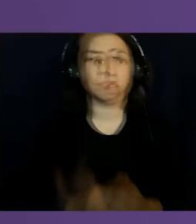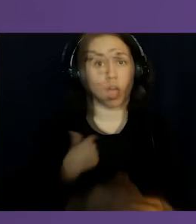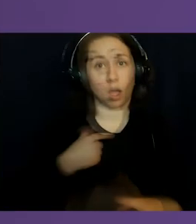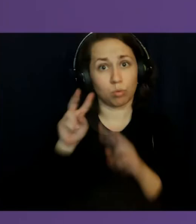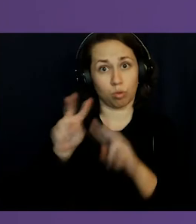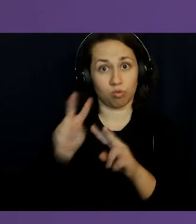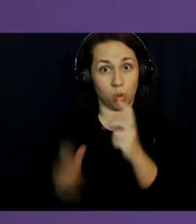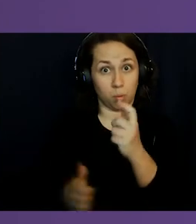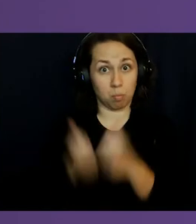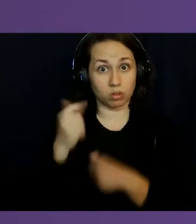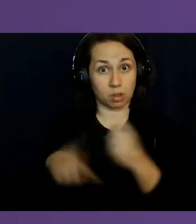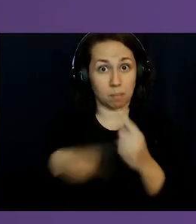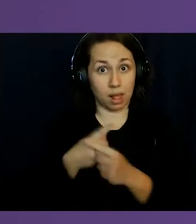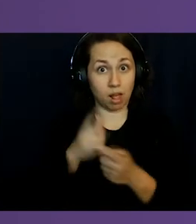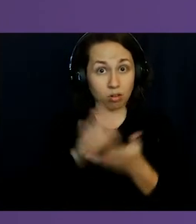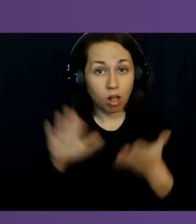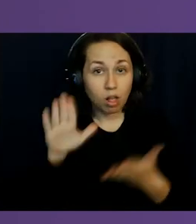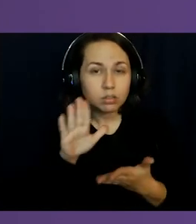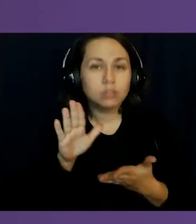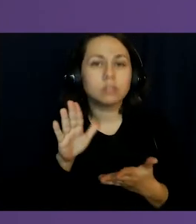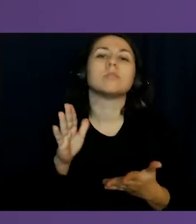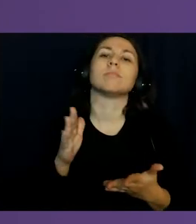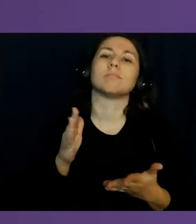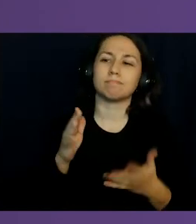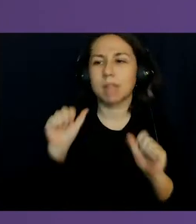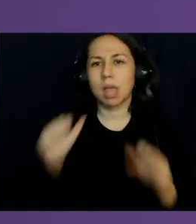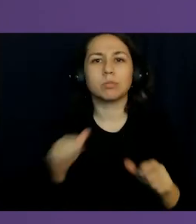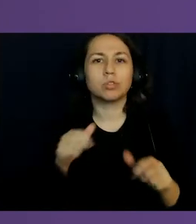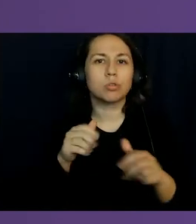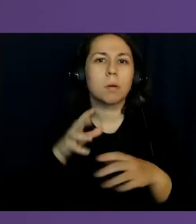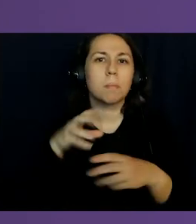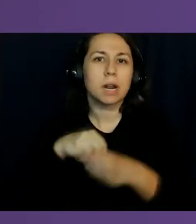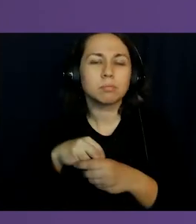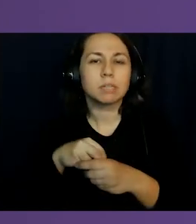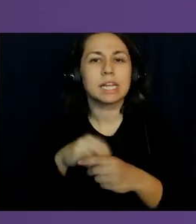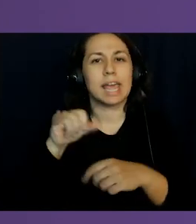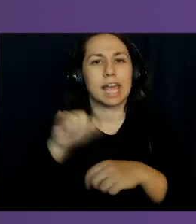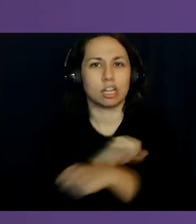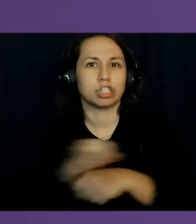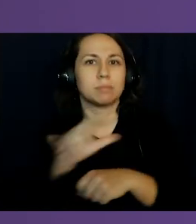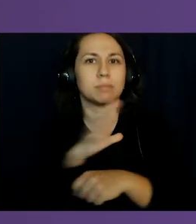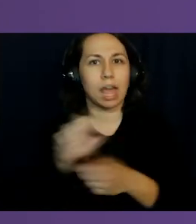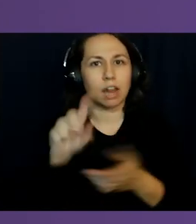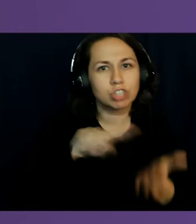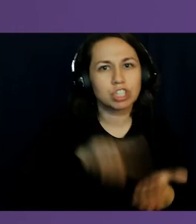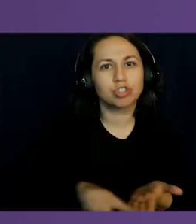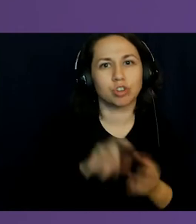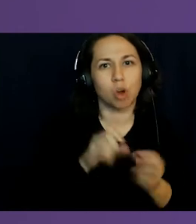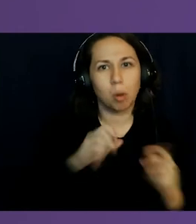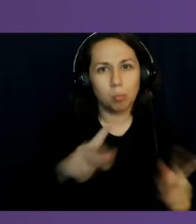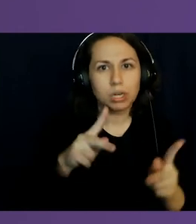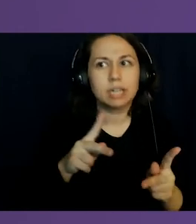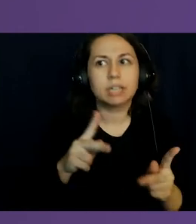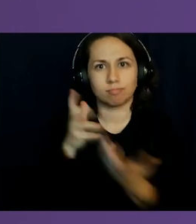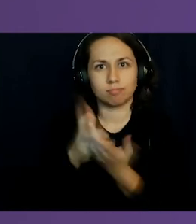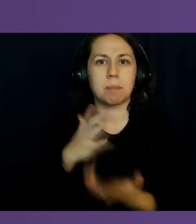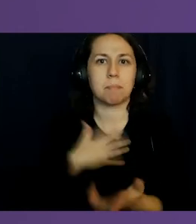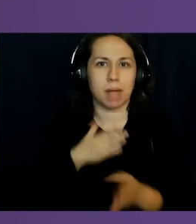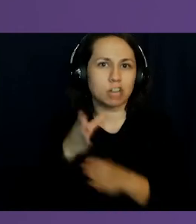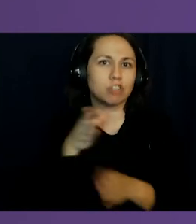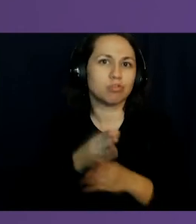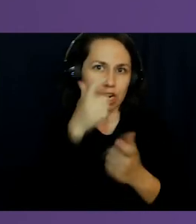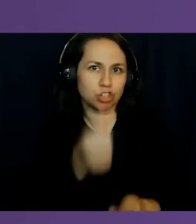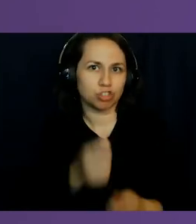Lo que quiero ver en el colegio es poder participar en pasantías y oportunidades de investigación que sirven